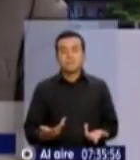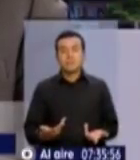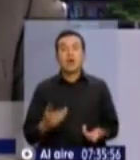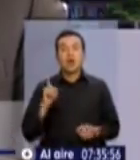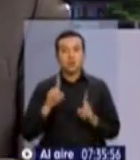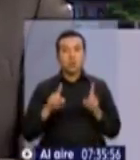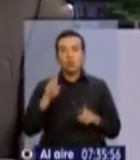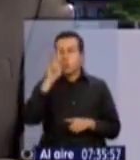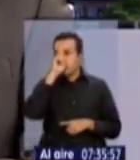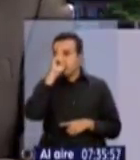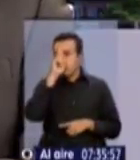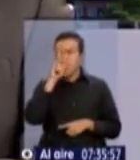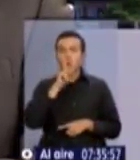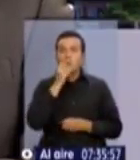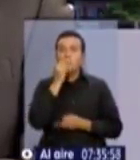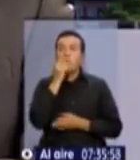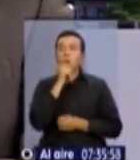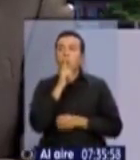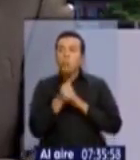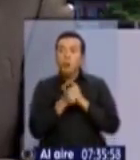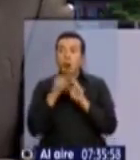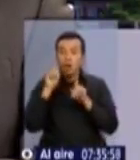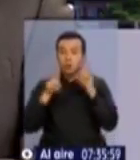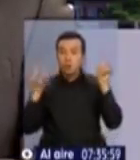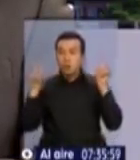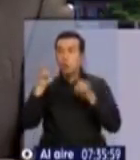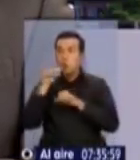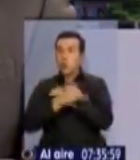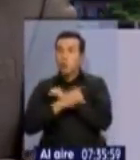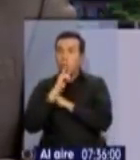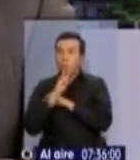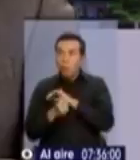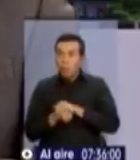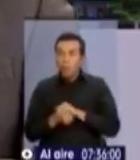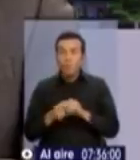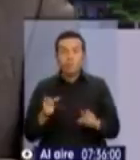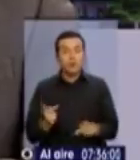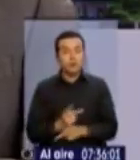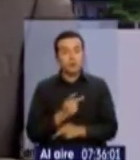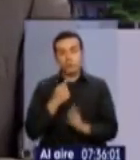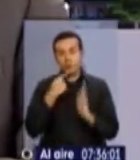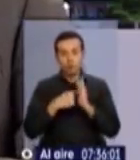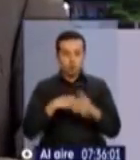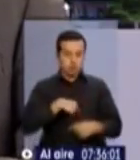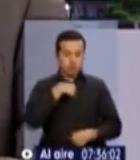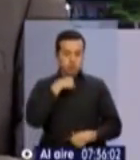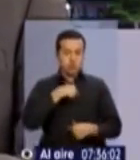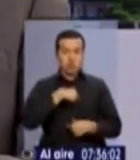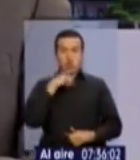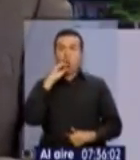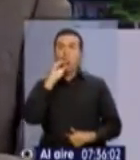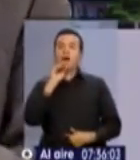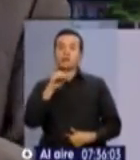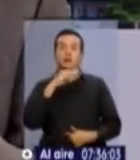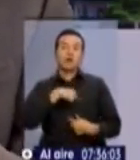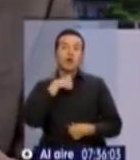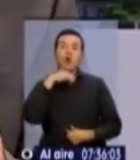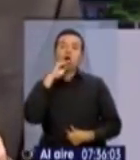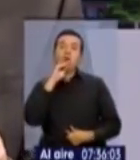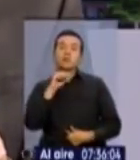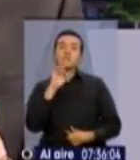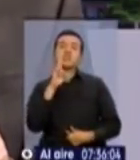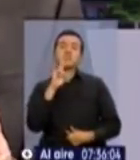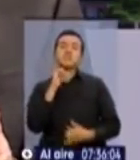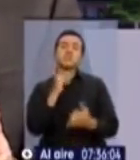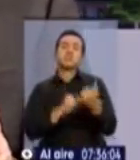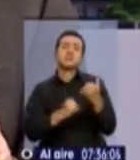reporte desde determinados a la portación acción efectivamente si una corbata se está reportando digamos en aduana en 17 centavos pero se